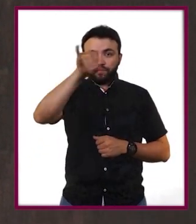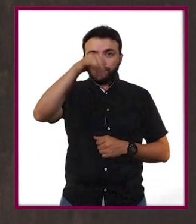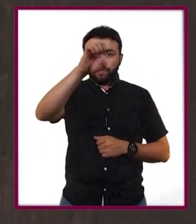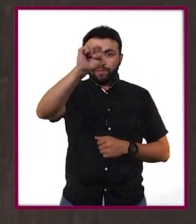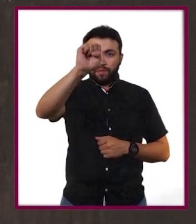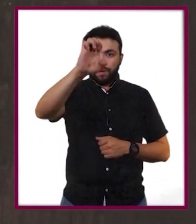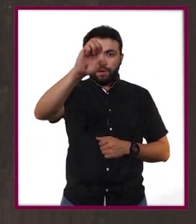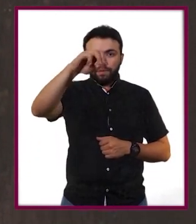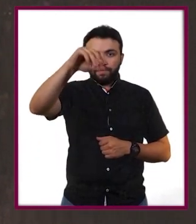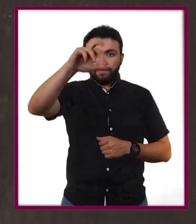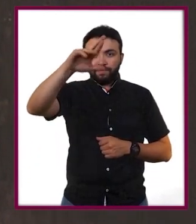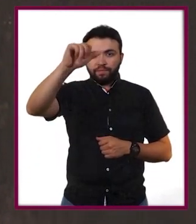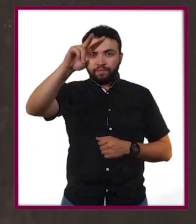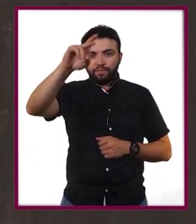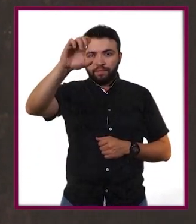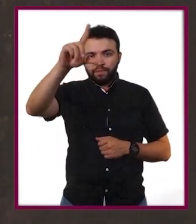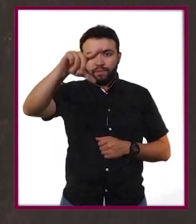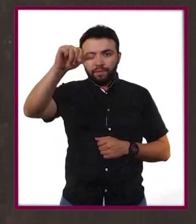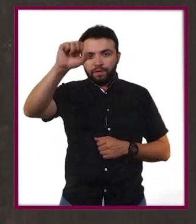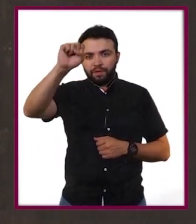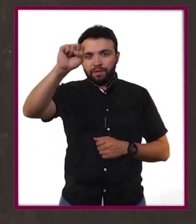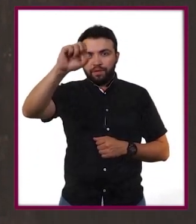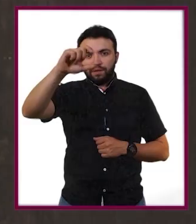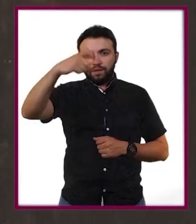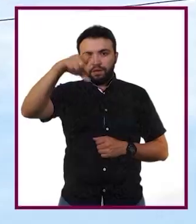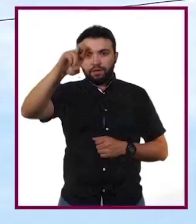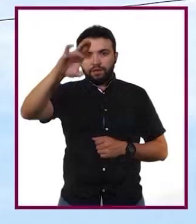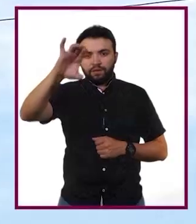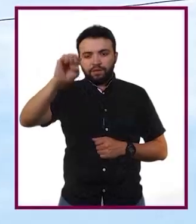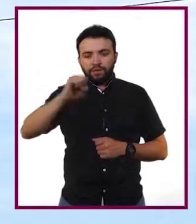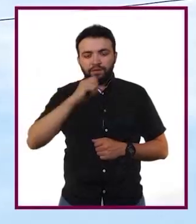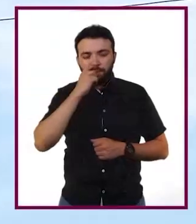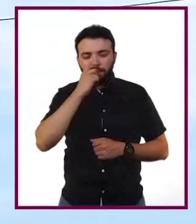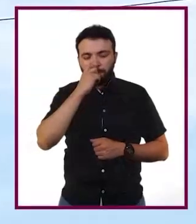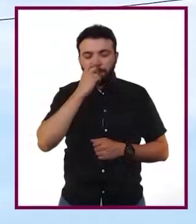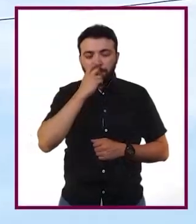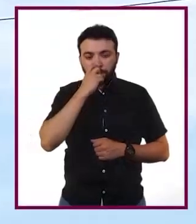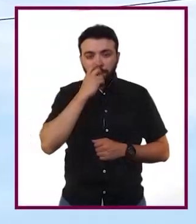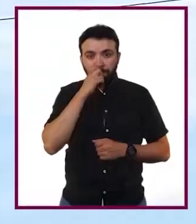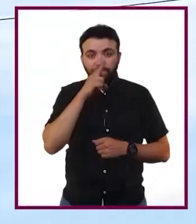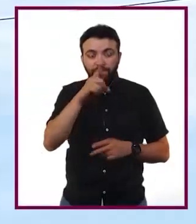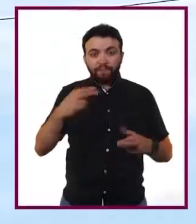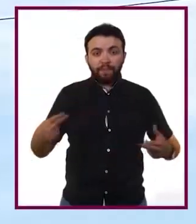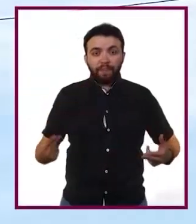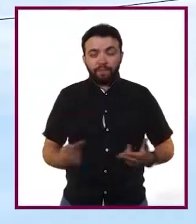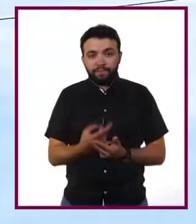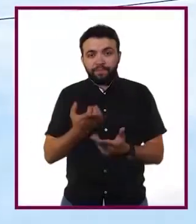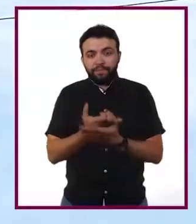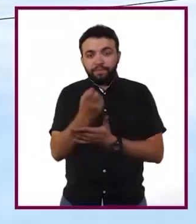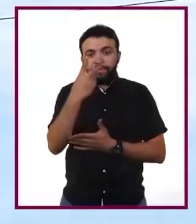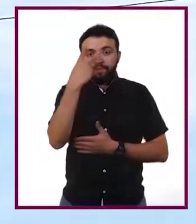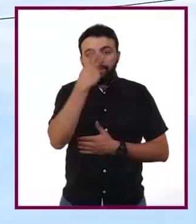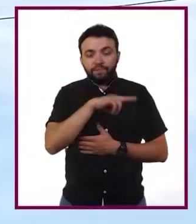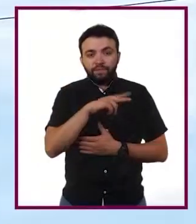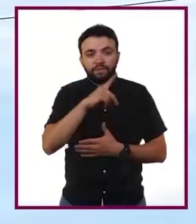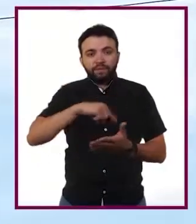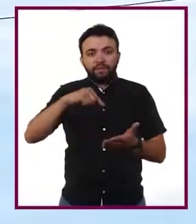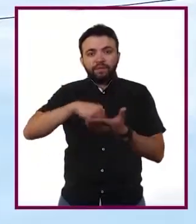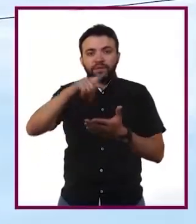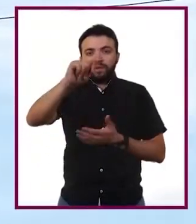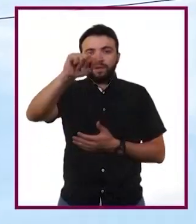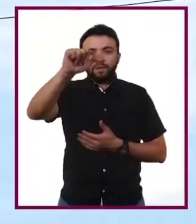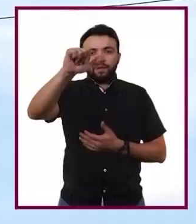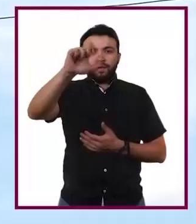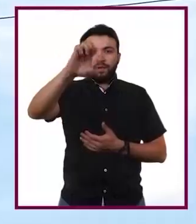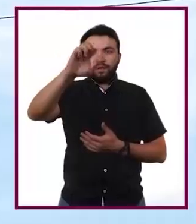de Jesús Velasco Gómez Obregón. Mejor llamémoslo solamente José María Velasco. Nació en el Estado de México, en